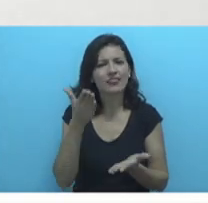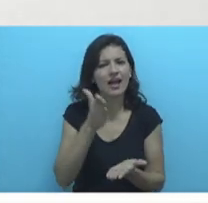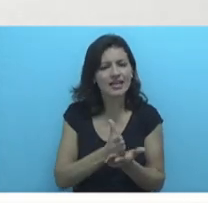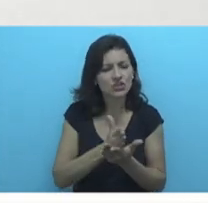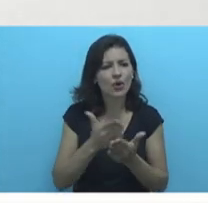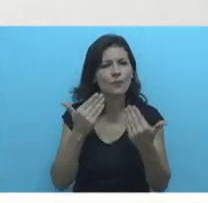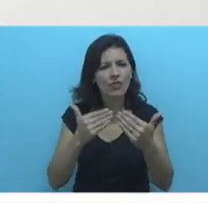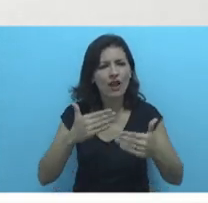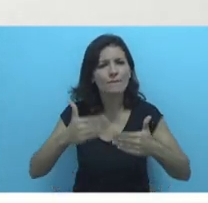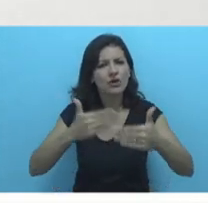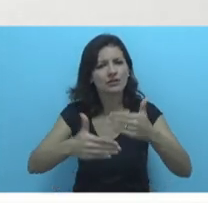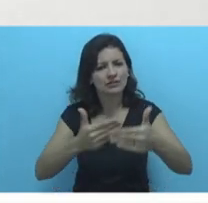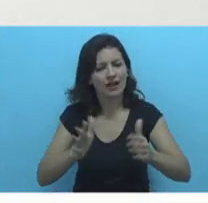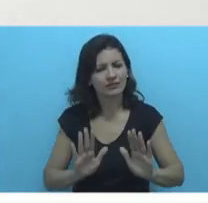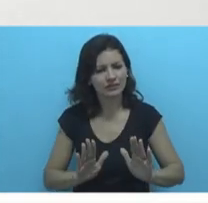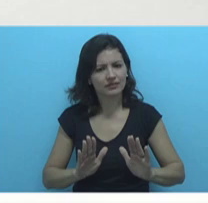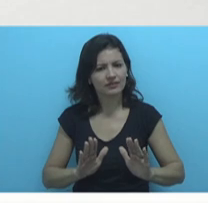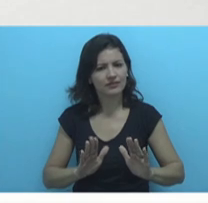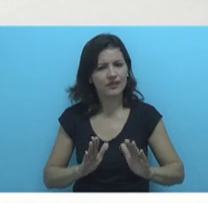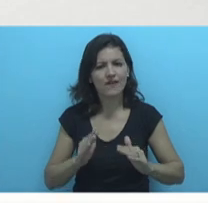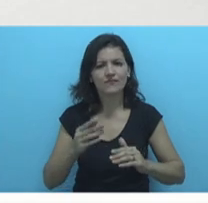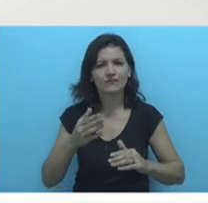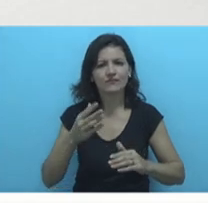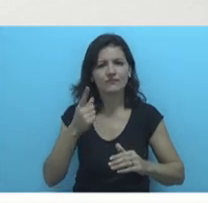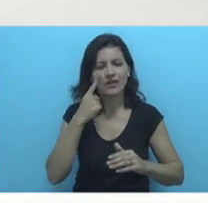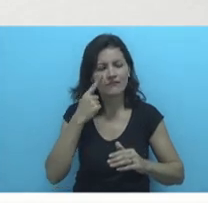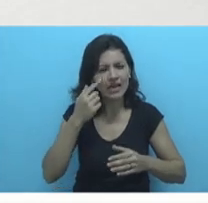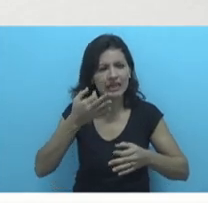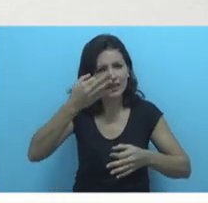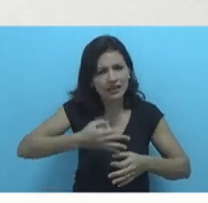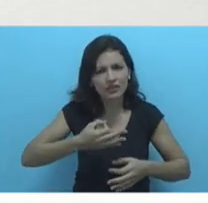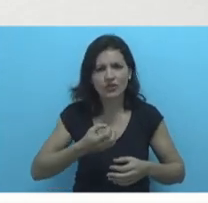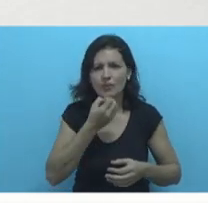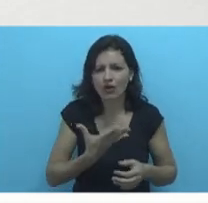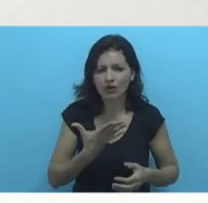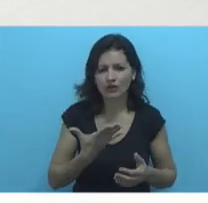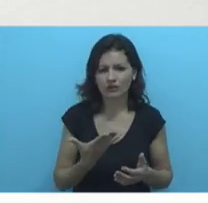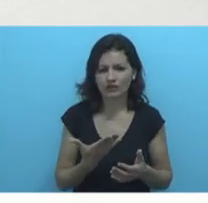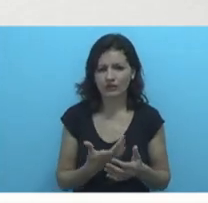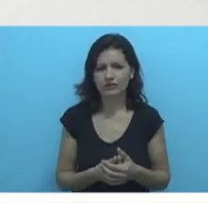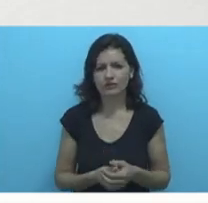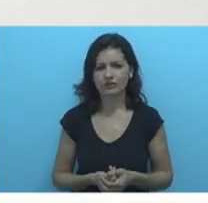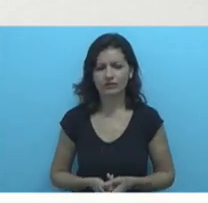al progreso. Derecho a vivir un poco mejor.